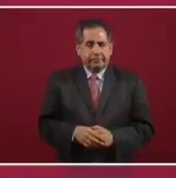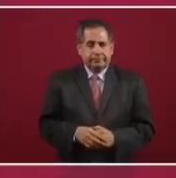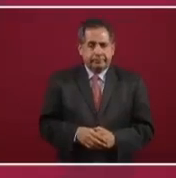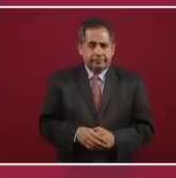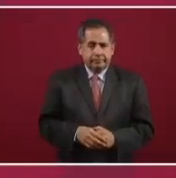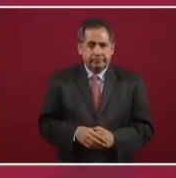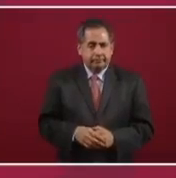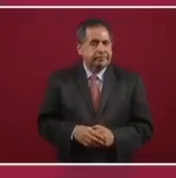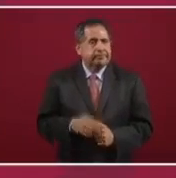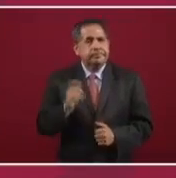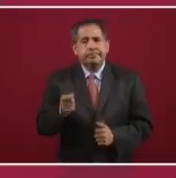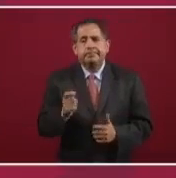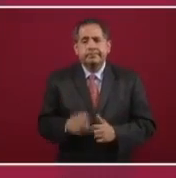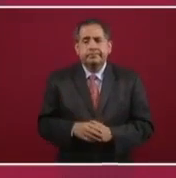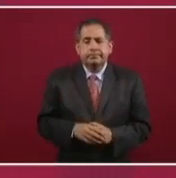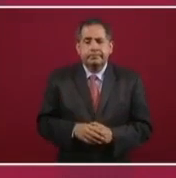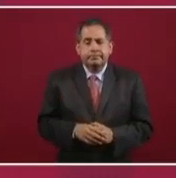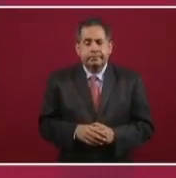No es